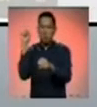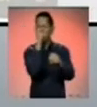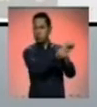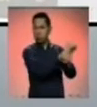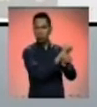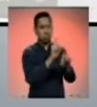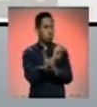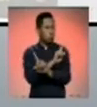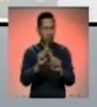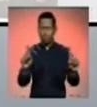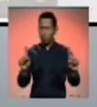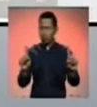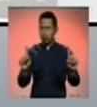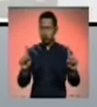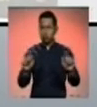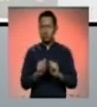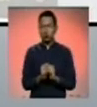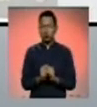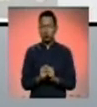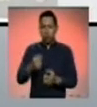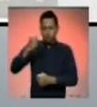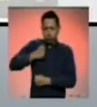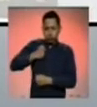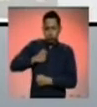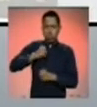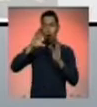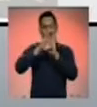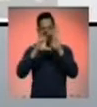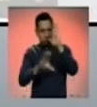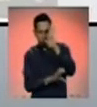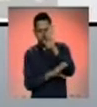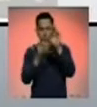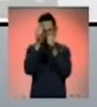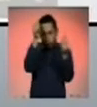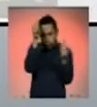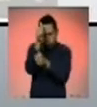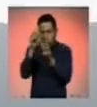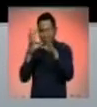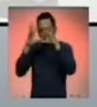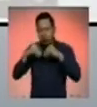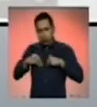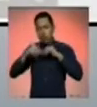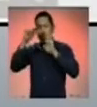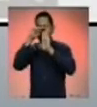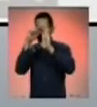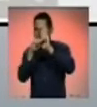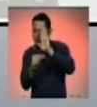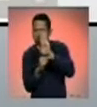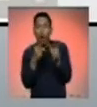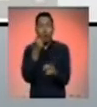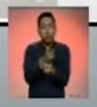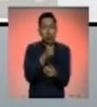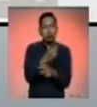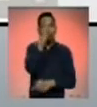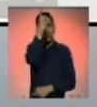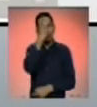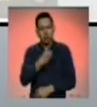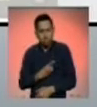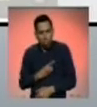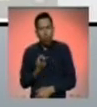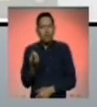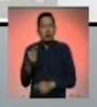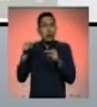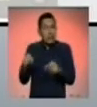y, sobre todo, subordinadas a las normas que contempla la Constitución, por lo que las decisiones y